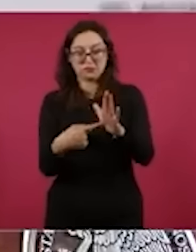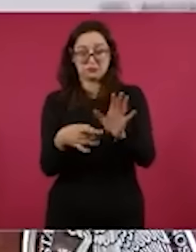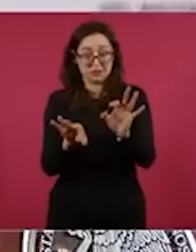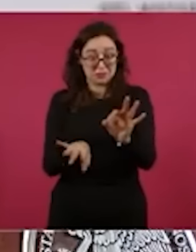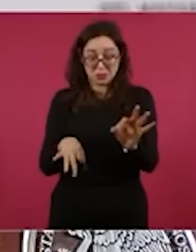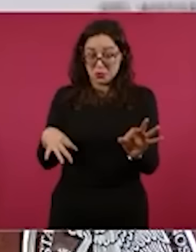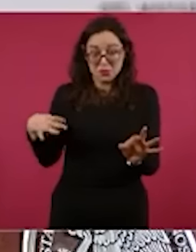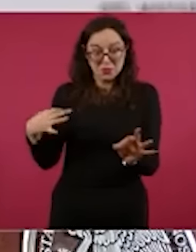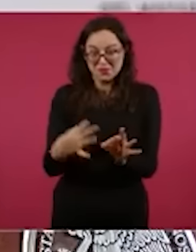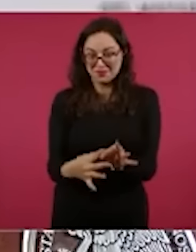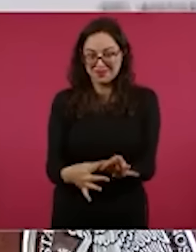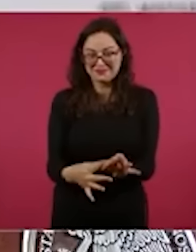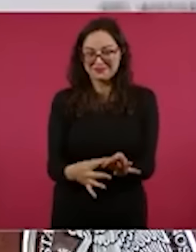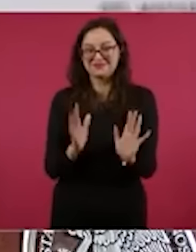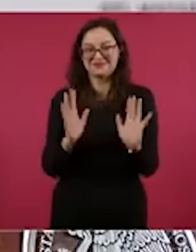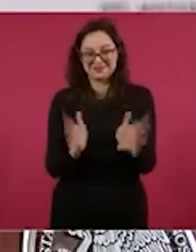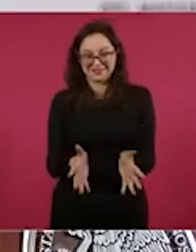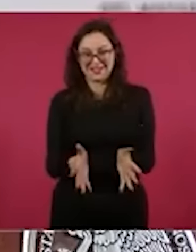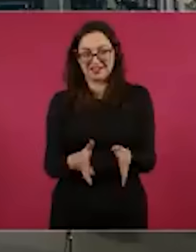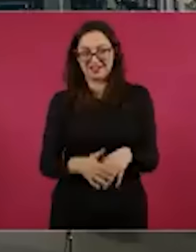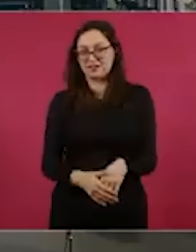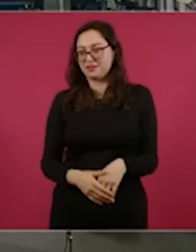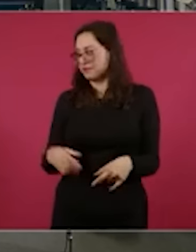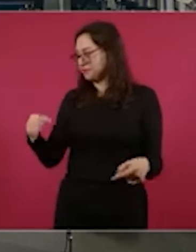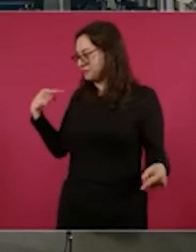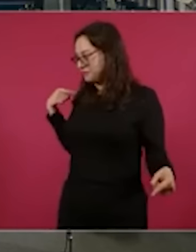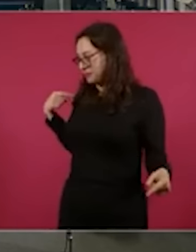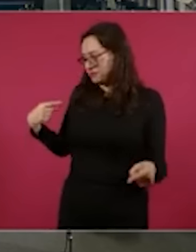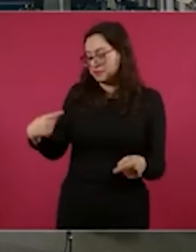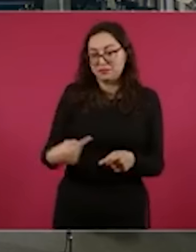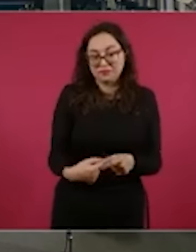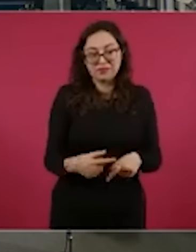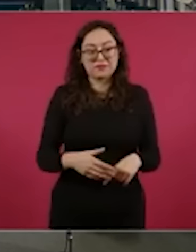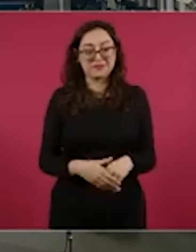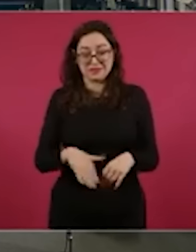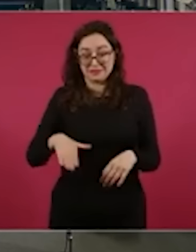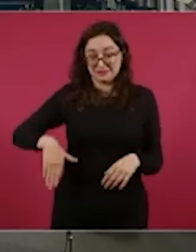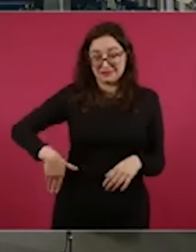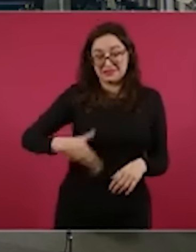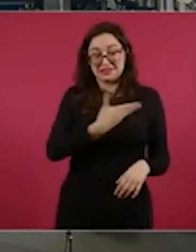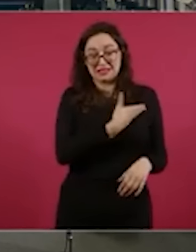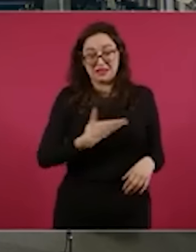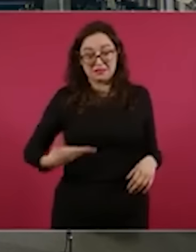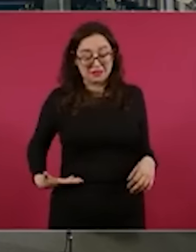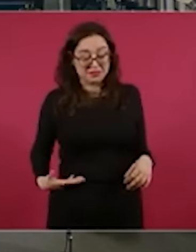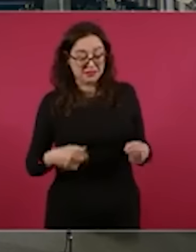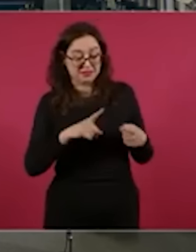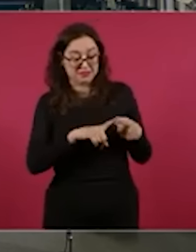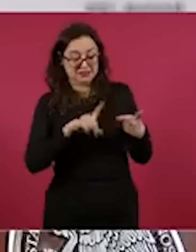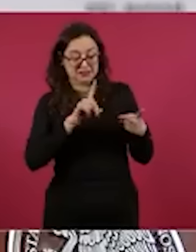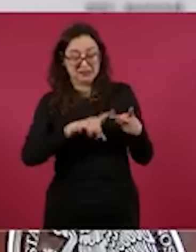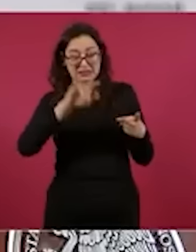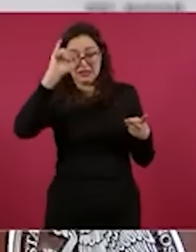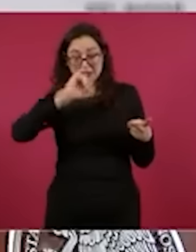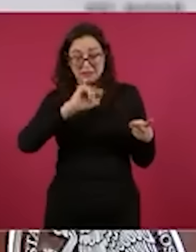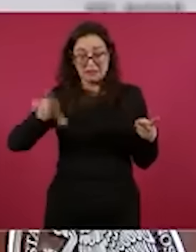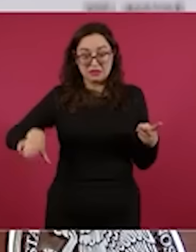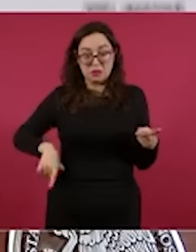lo que trataron de explicar el presidente y el jefe de gobierno era para mí muy difícil hacerlo al principio,